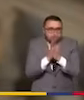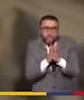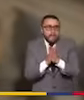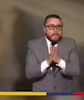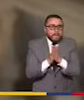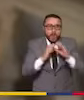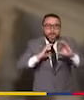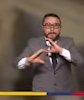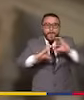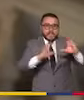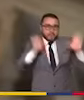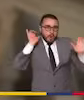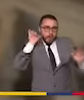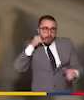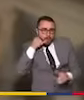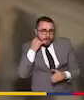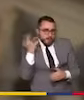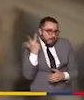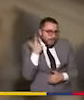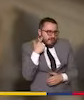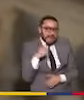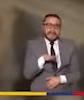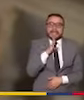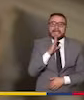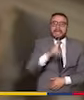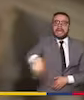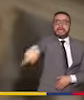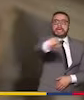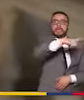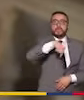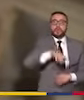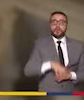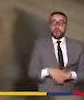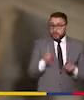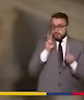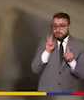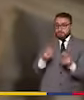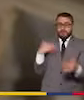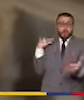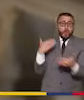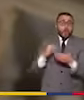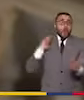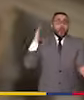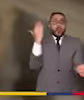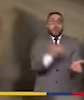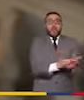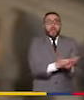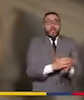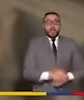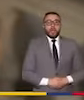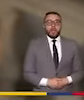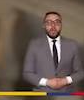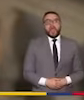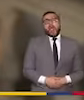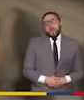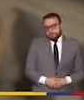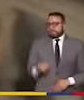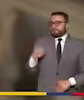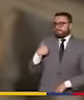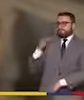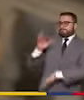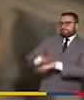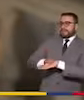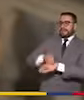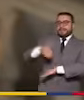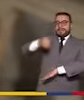quienes. Esta investigación nunca se realizó y, por tanto, he pedido a la UIAF, a su director,